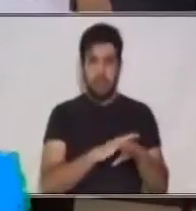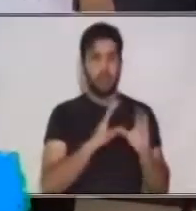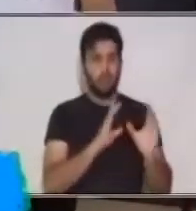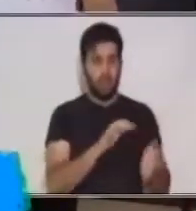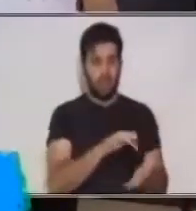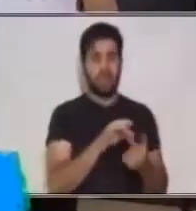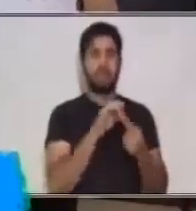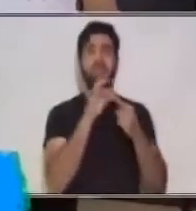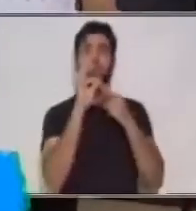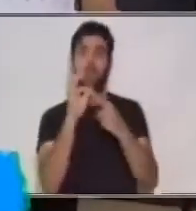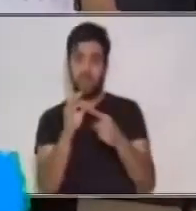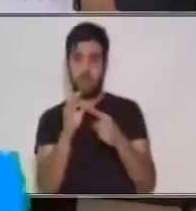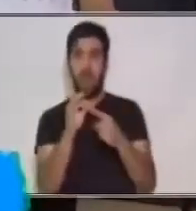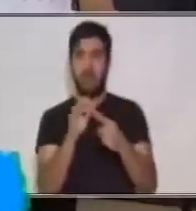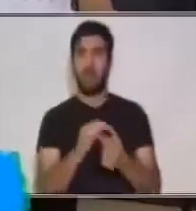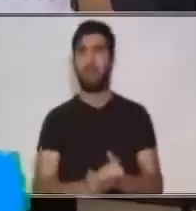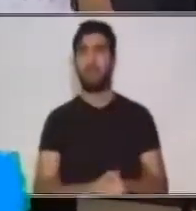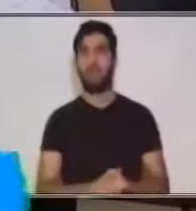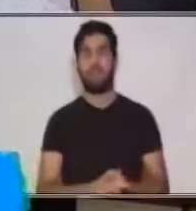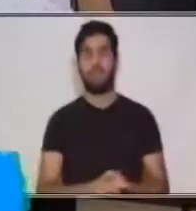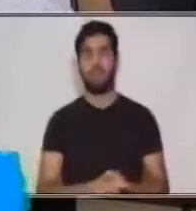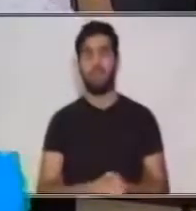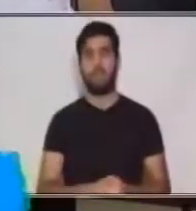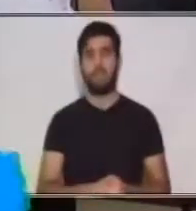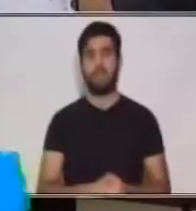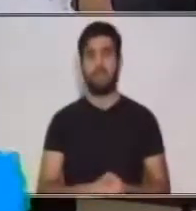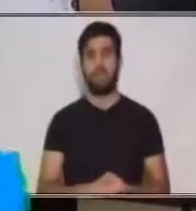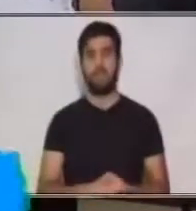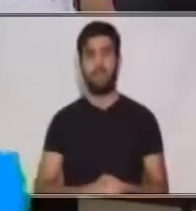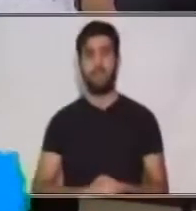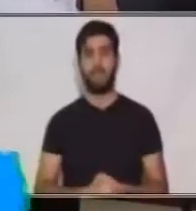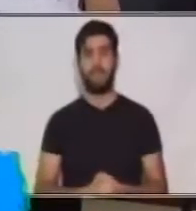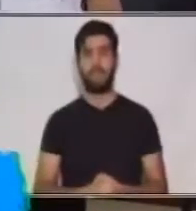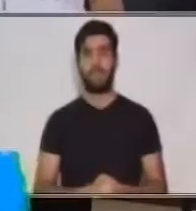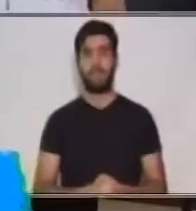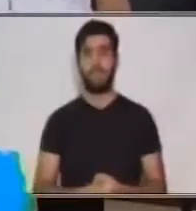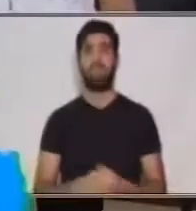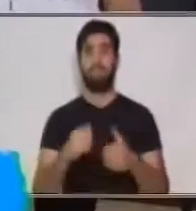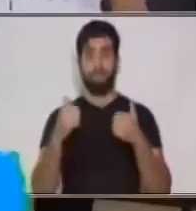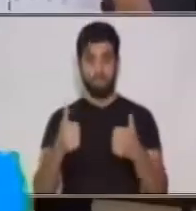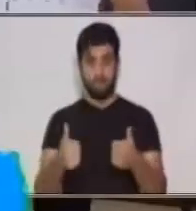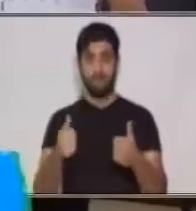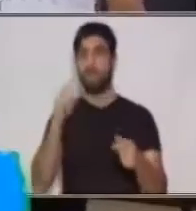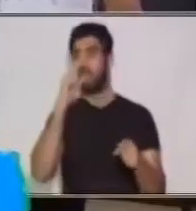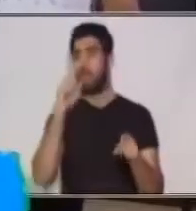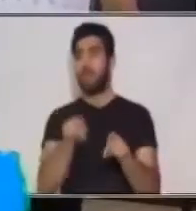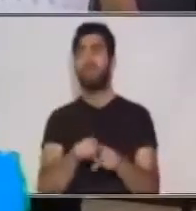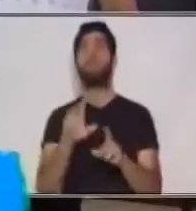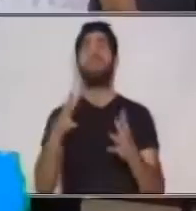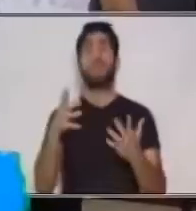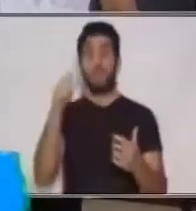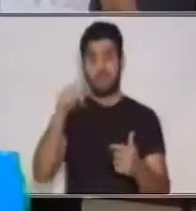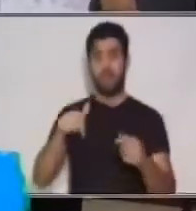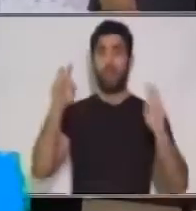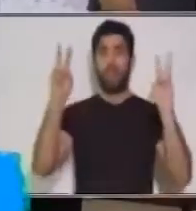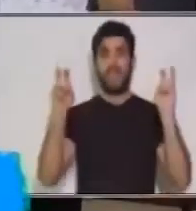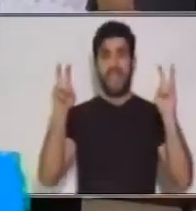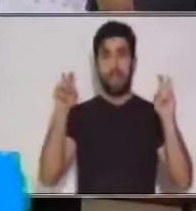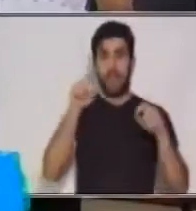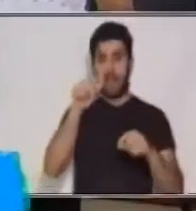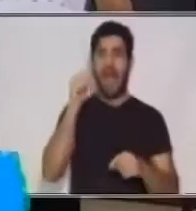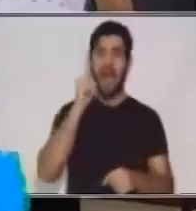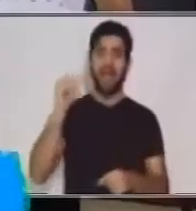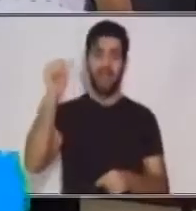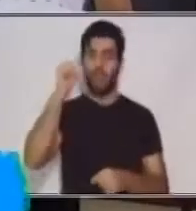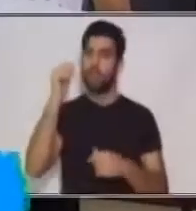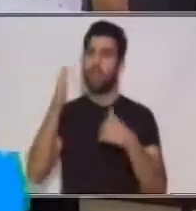lugar especial en nuestro portafolio de Aprendo en Casa. Bueno, también es bueno compartir esa información con algún